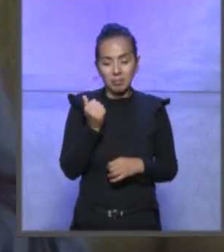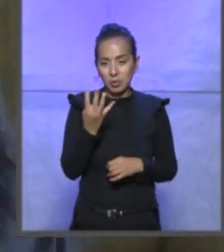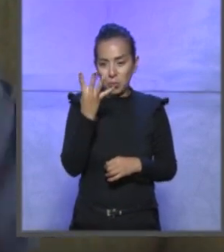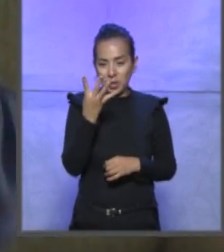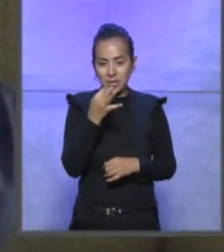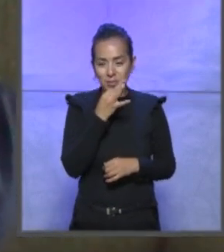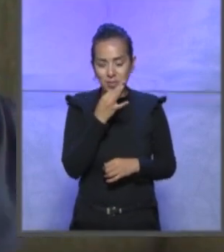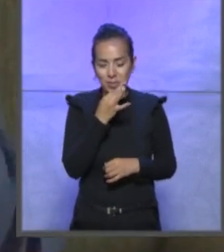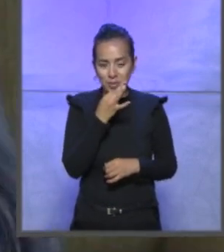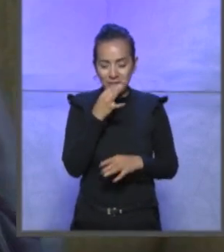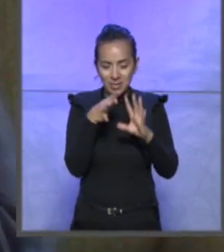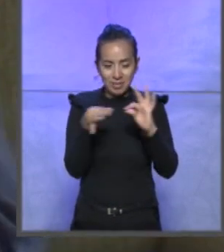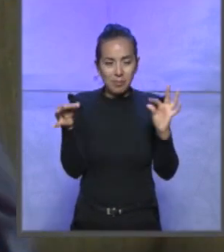posible